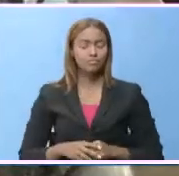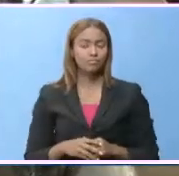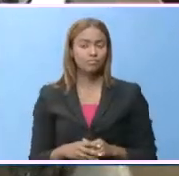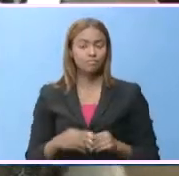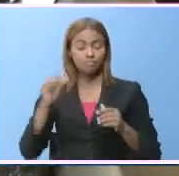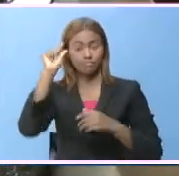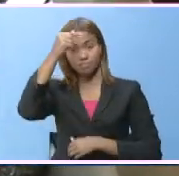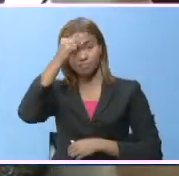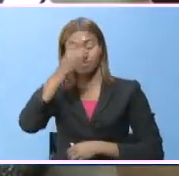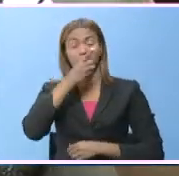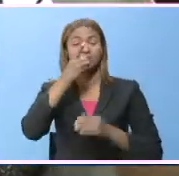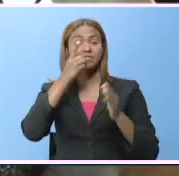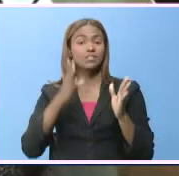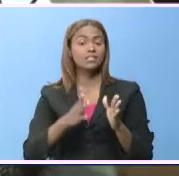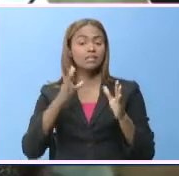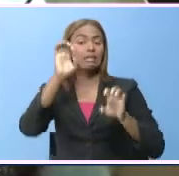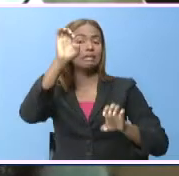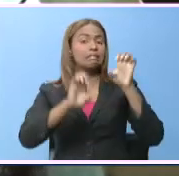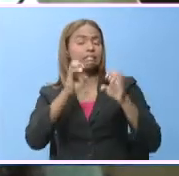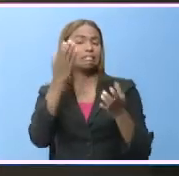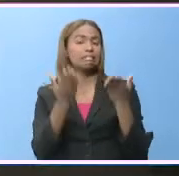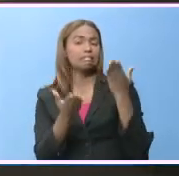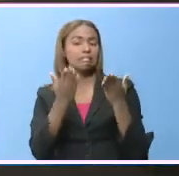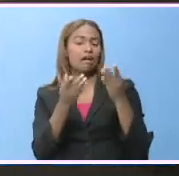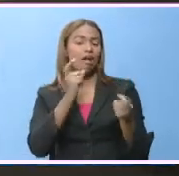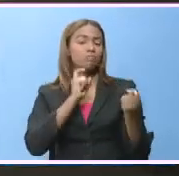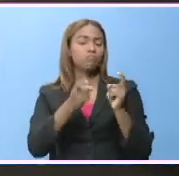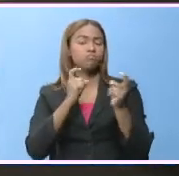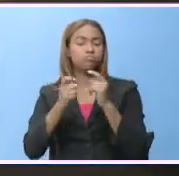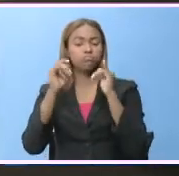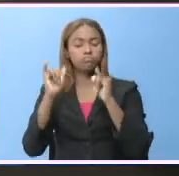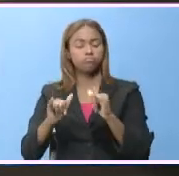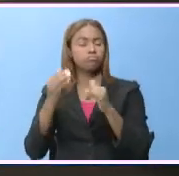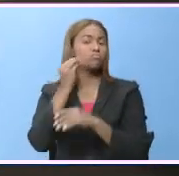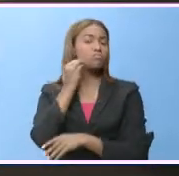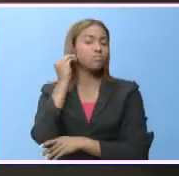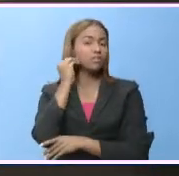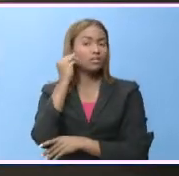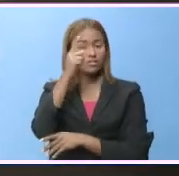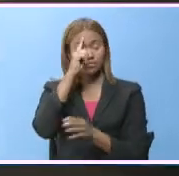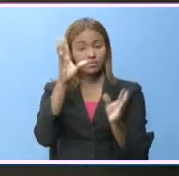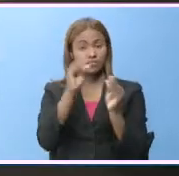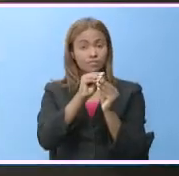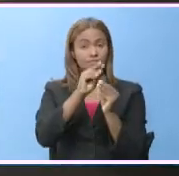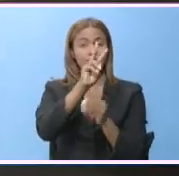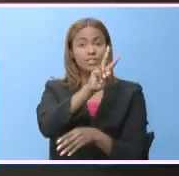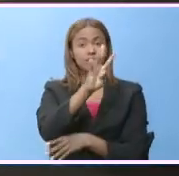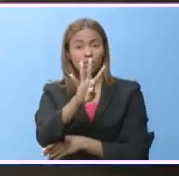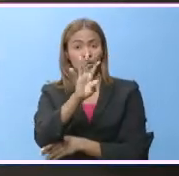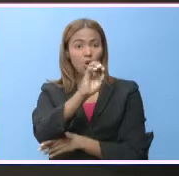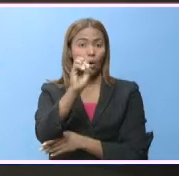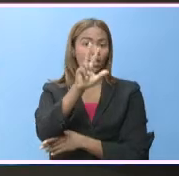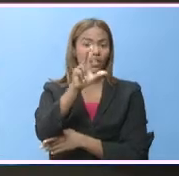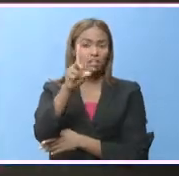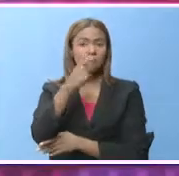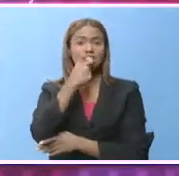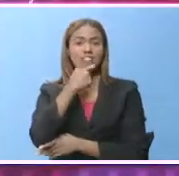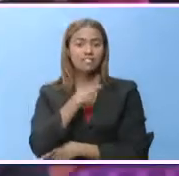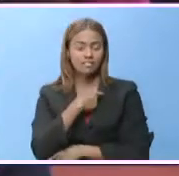El gobierno dominicano evalúa posibilidad de flexibilizar el toque de queda 24 y 31 de diciembre.